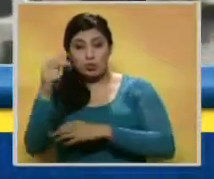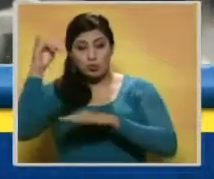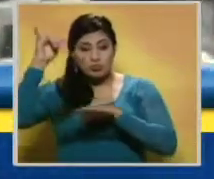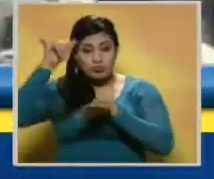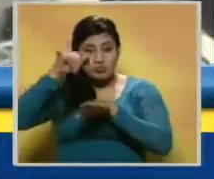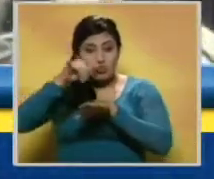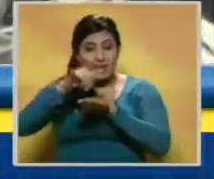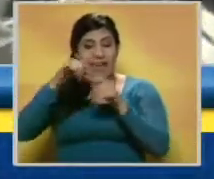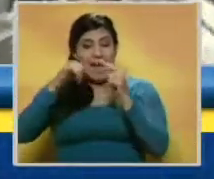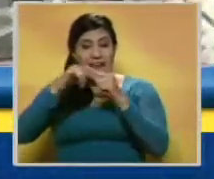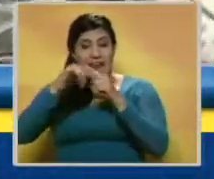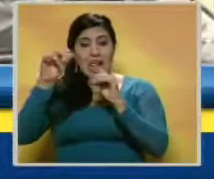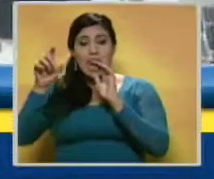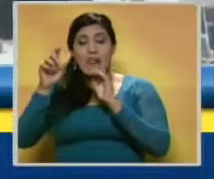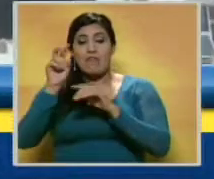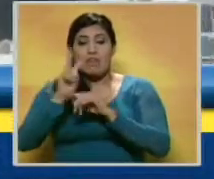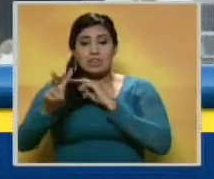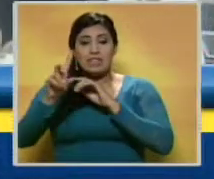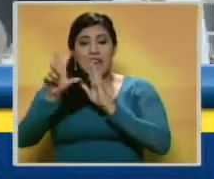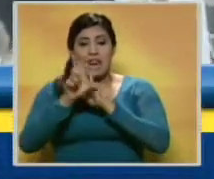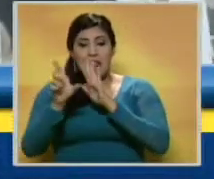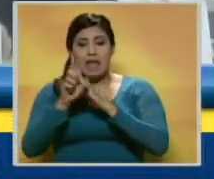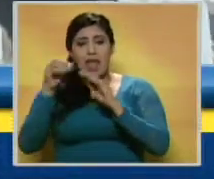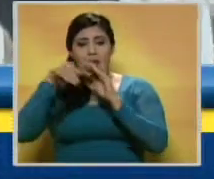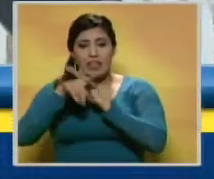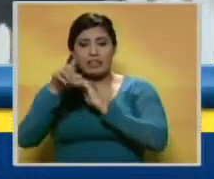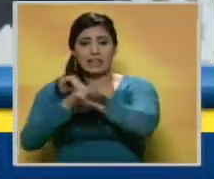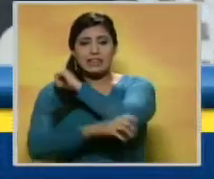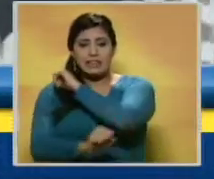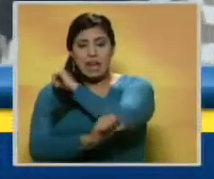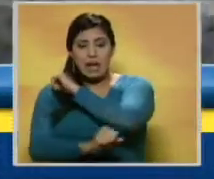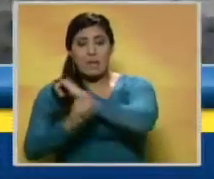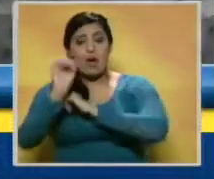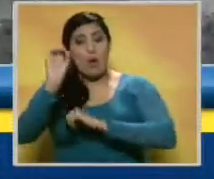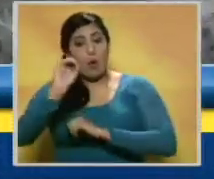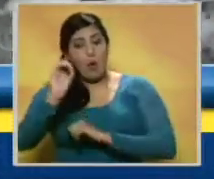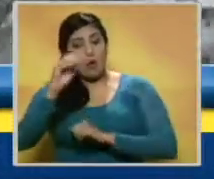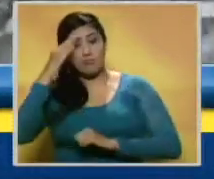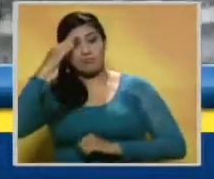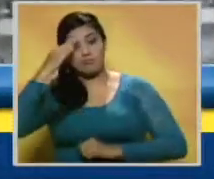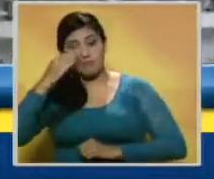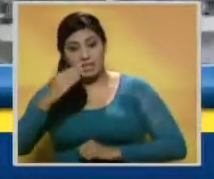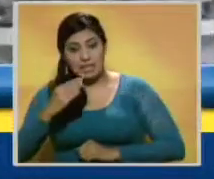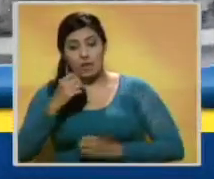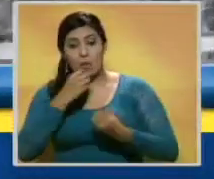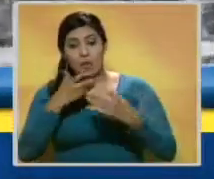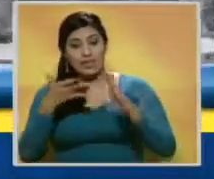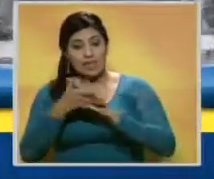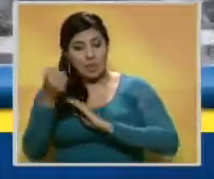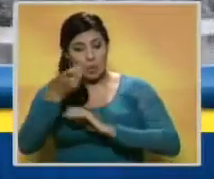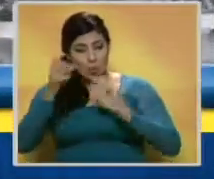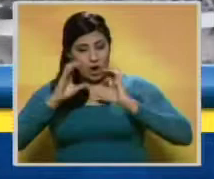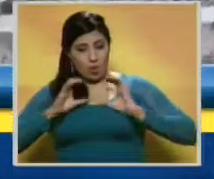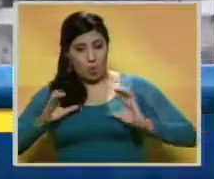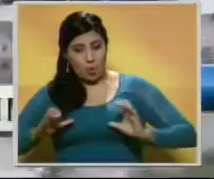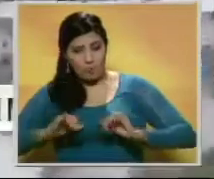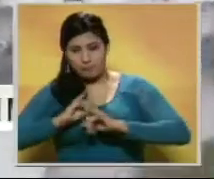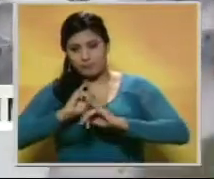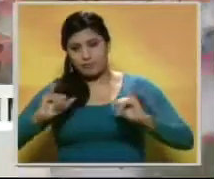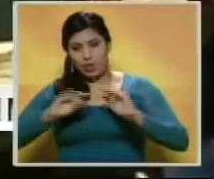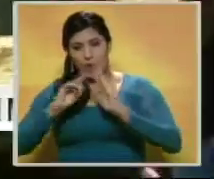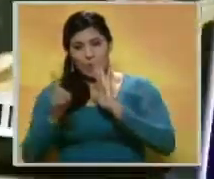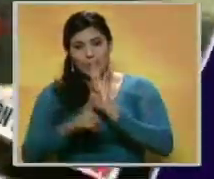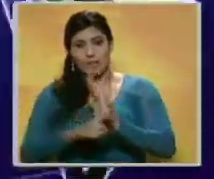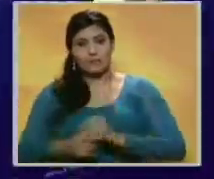carga estaba violando las normas al transportar personas, mientras que un comandante militar indicó que la búsqueda de cuerpos ha terminado.